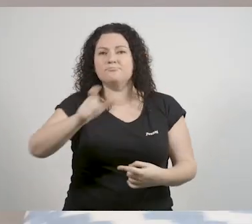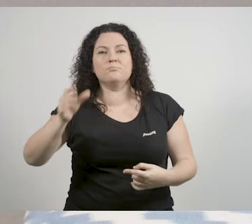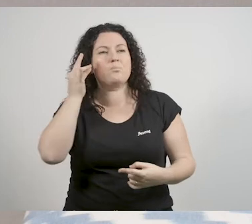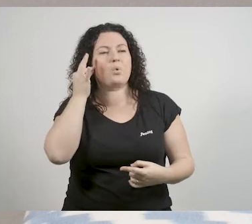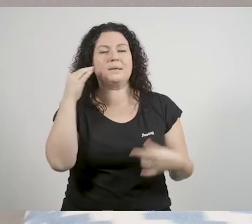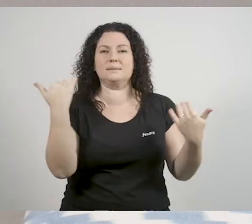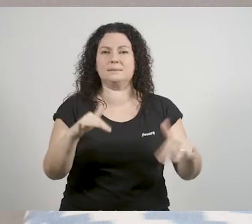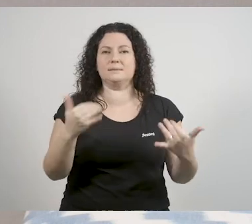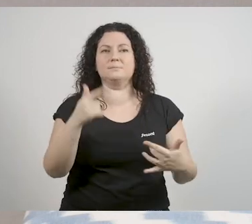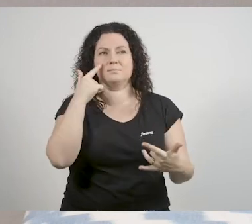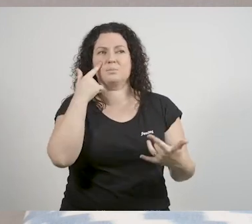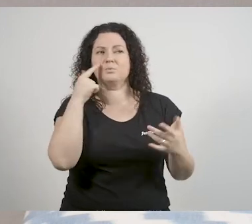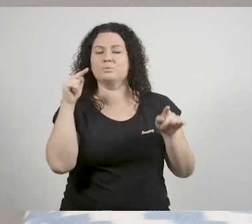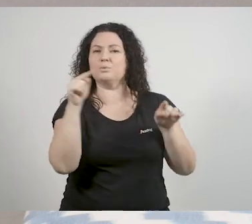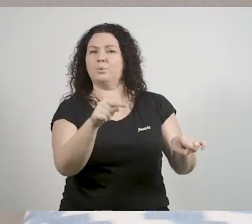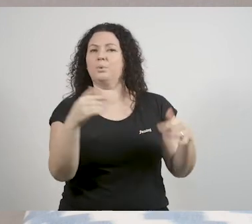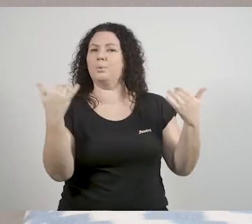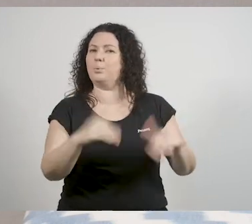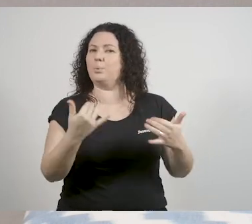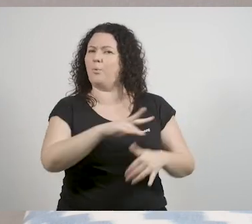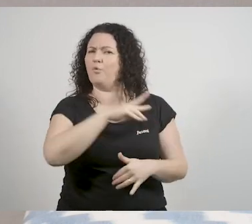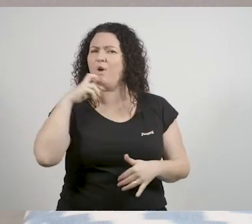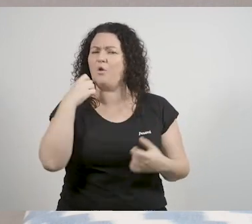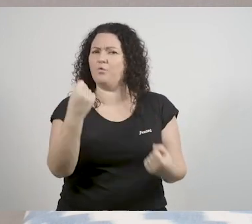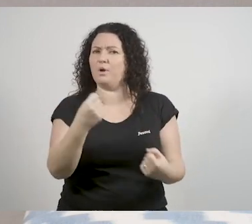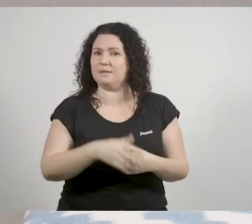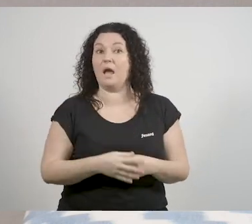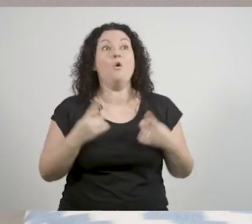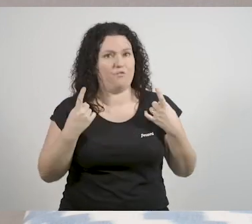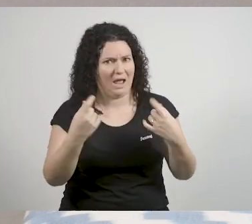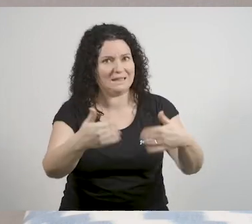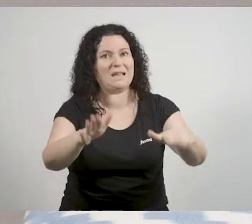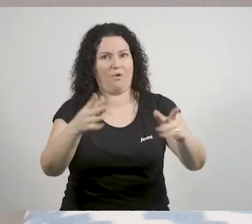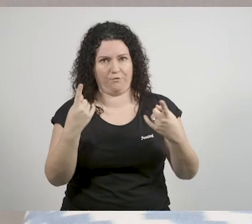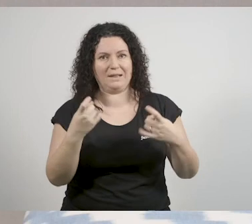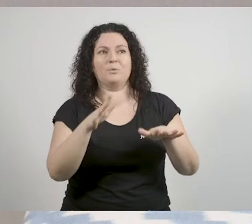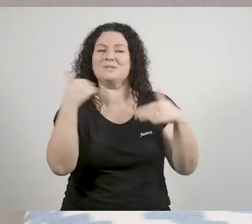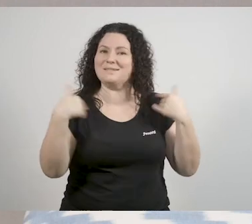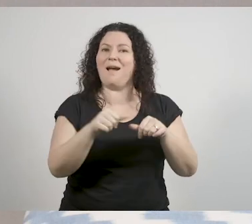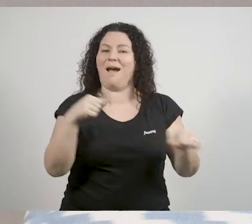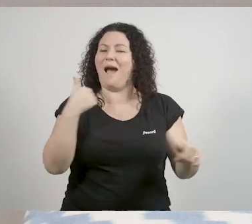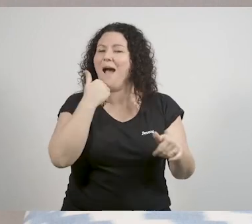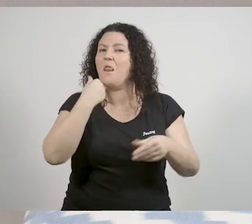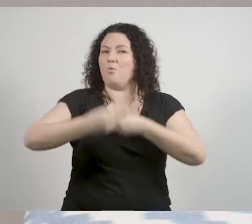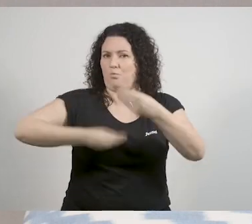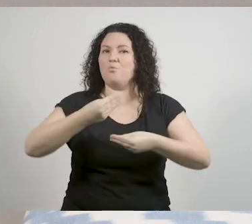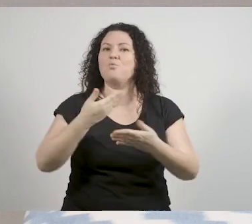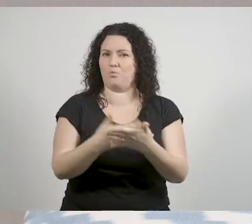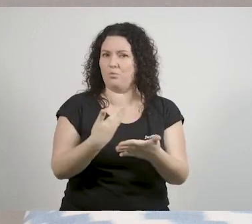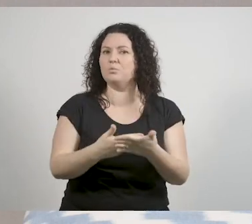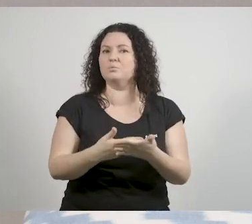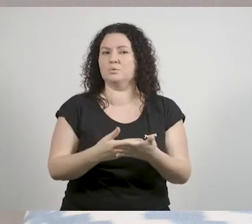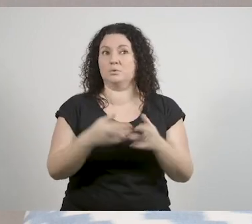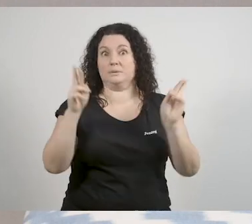mirando como se debe. Queda mucho por recorrer todavía, es evidente, pero estamos haciendo camino